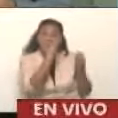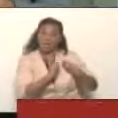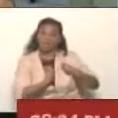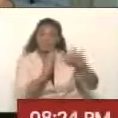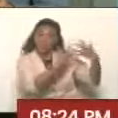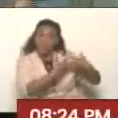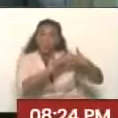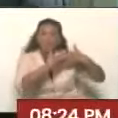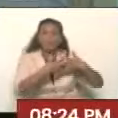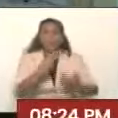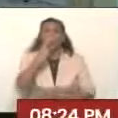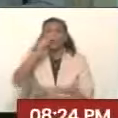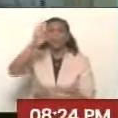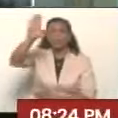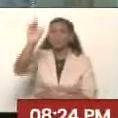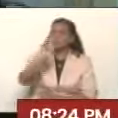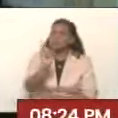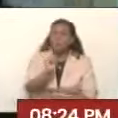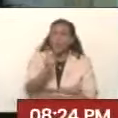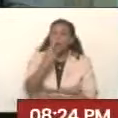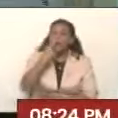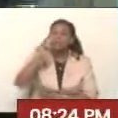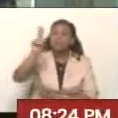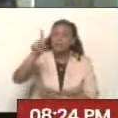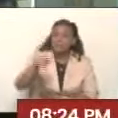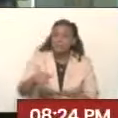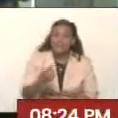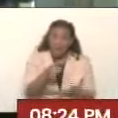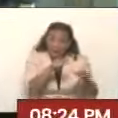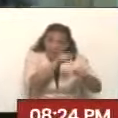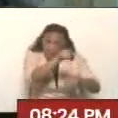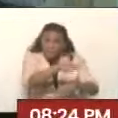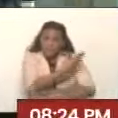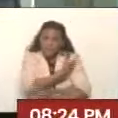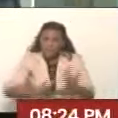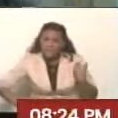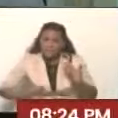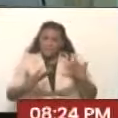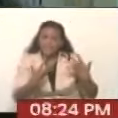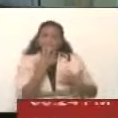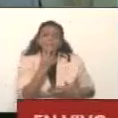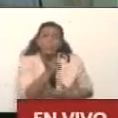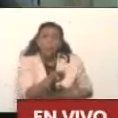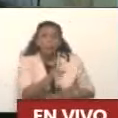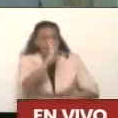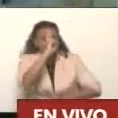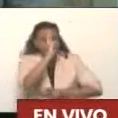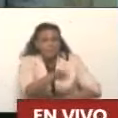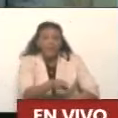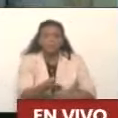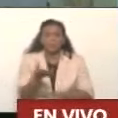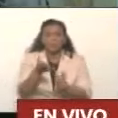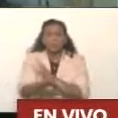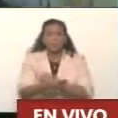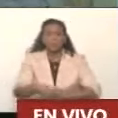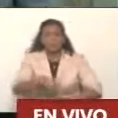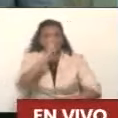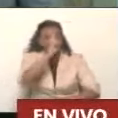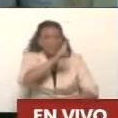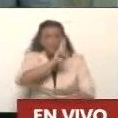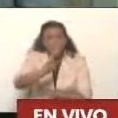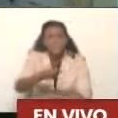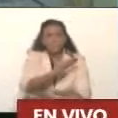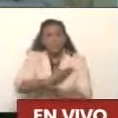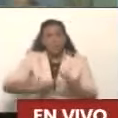como nazi. Al contrario, el nazi es él. Y la juventud de Estados Unidos merece respeto en sus luchas por la paz, por un mundo